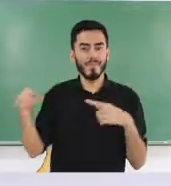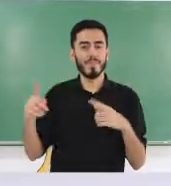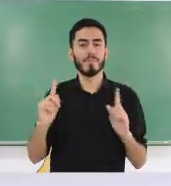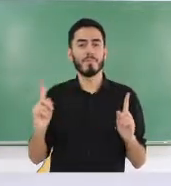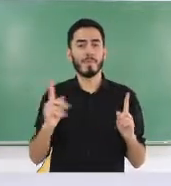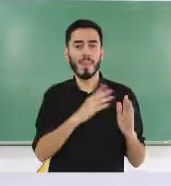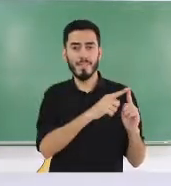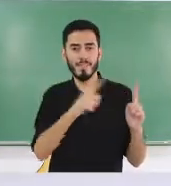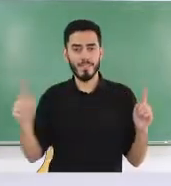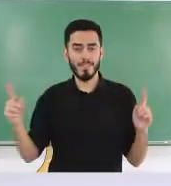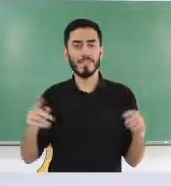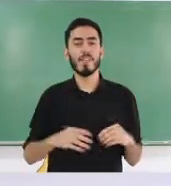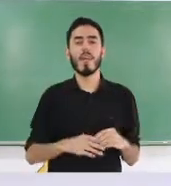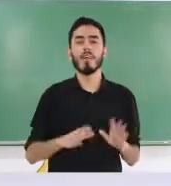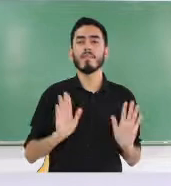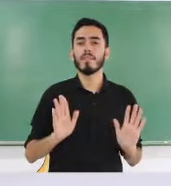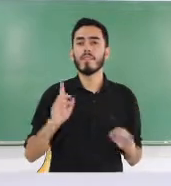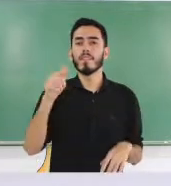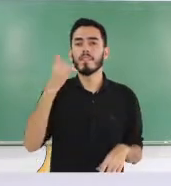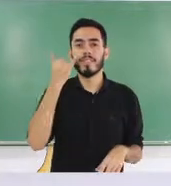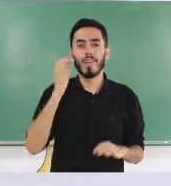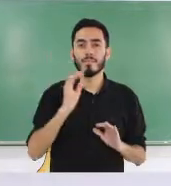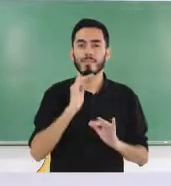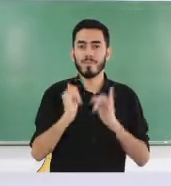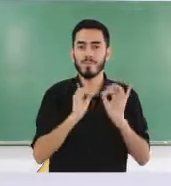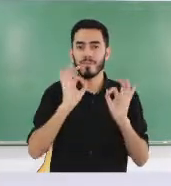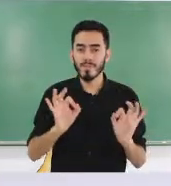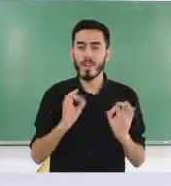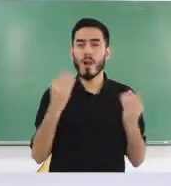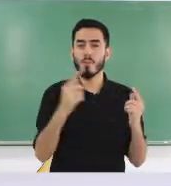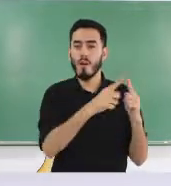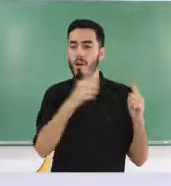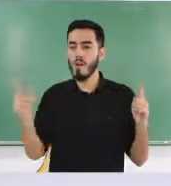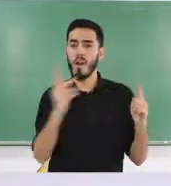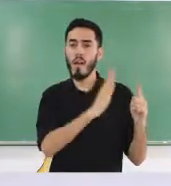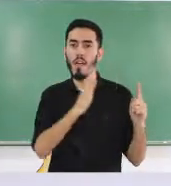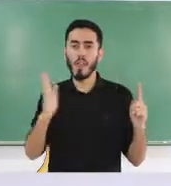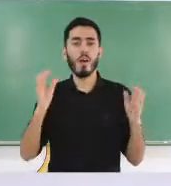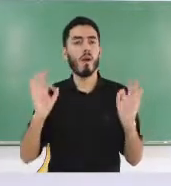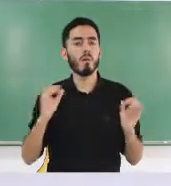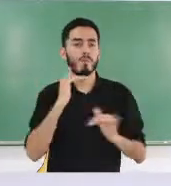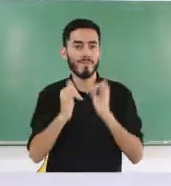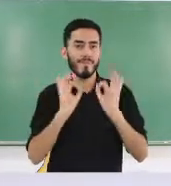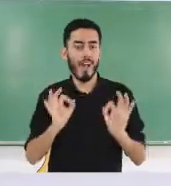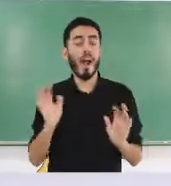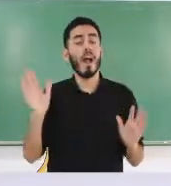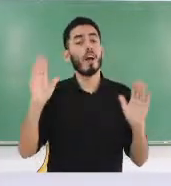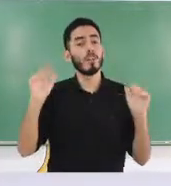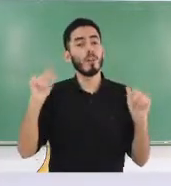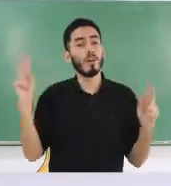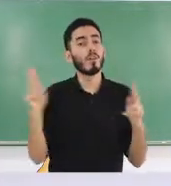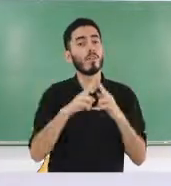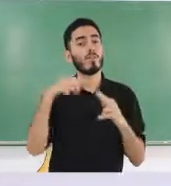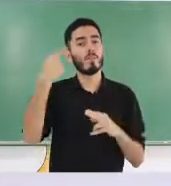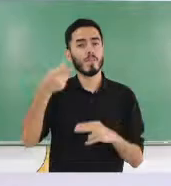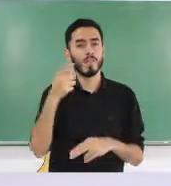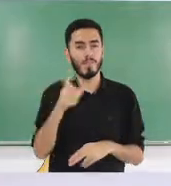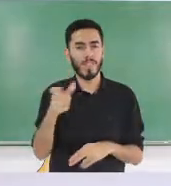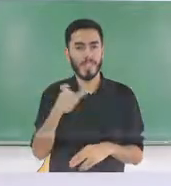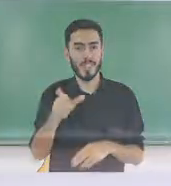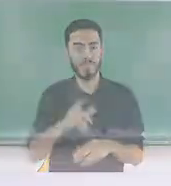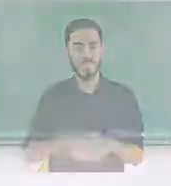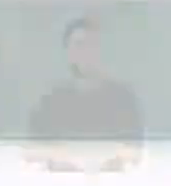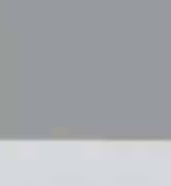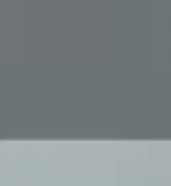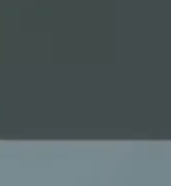Con esto hemos visto cómo dividir un segmento en partes iguales. Nos despedimos y nos reencontramos en el próximo videotutorial.